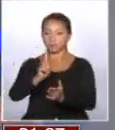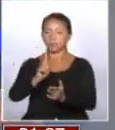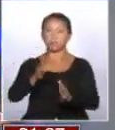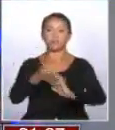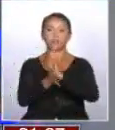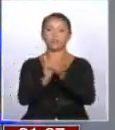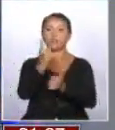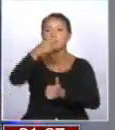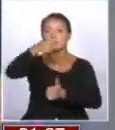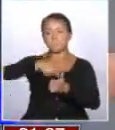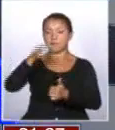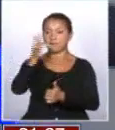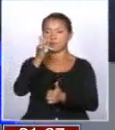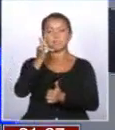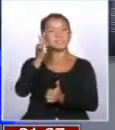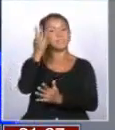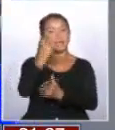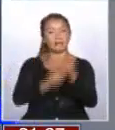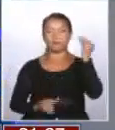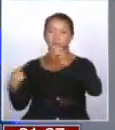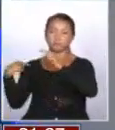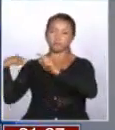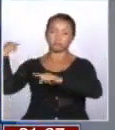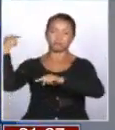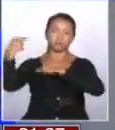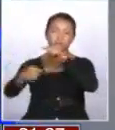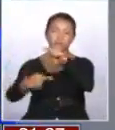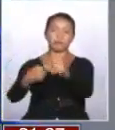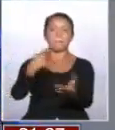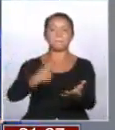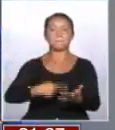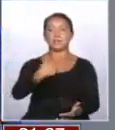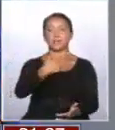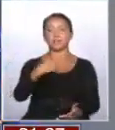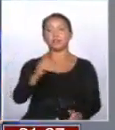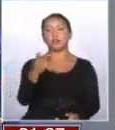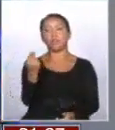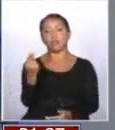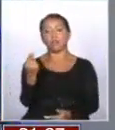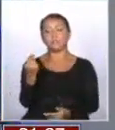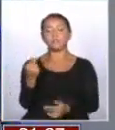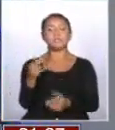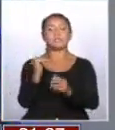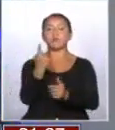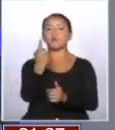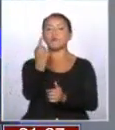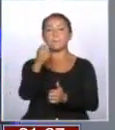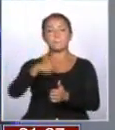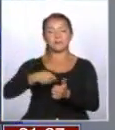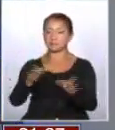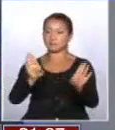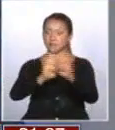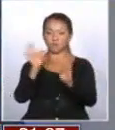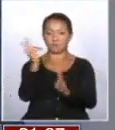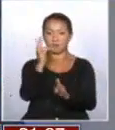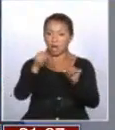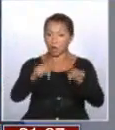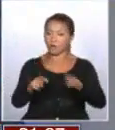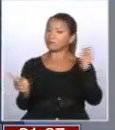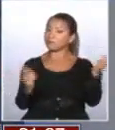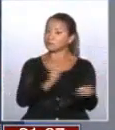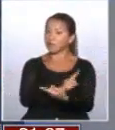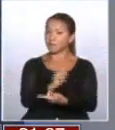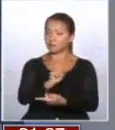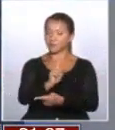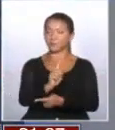mes de febrero. Se acabó esta tradición histórica desde 1812 de este receso durante el mes de febrero. Lo que va a ocurrir ahora es